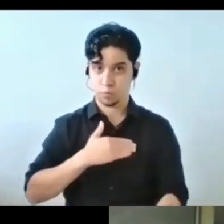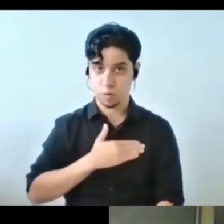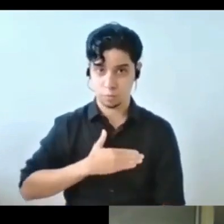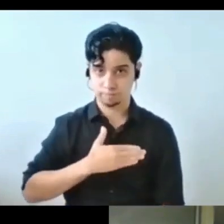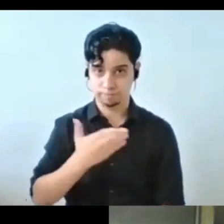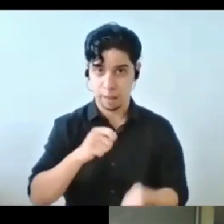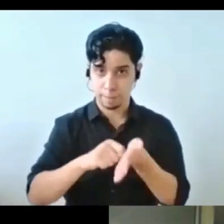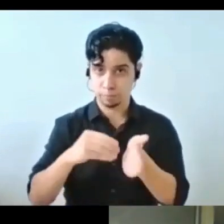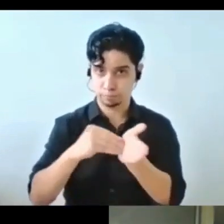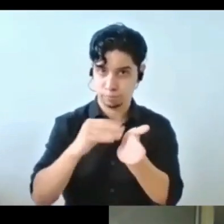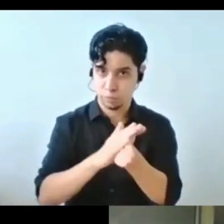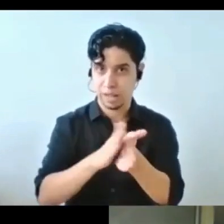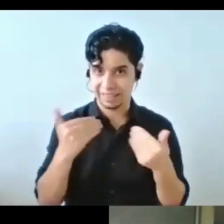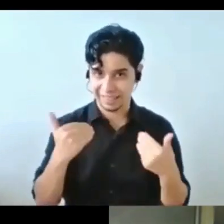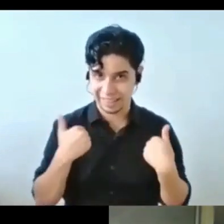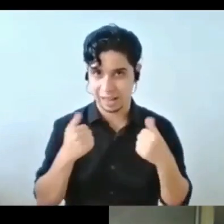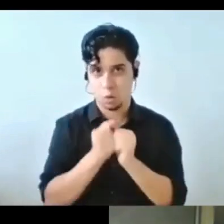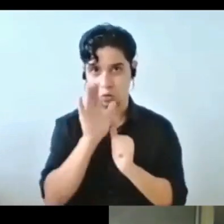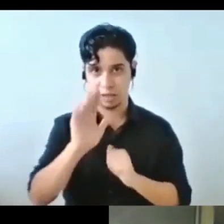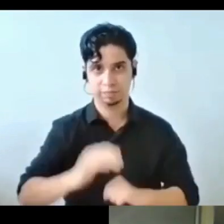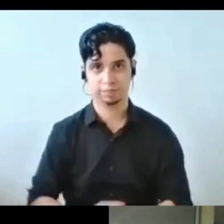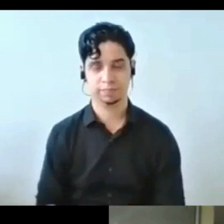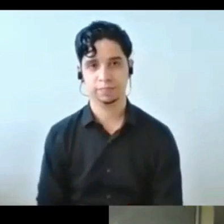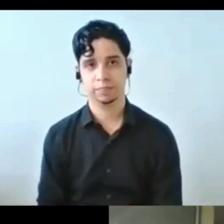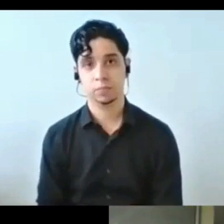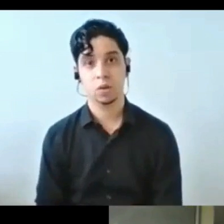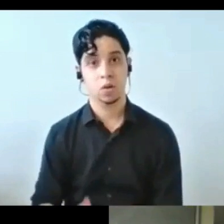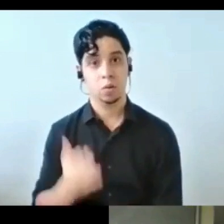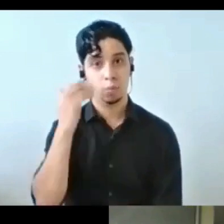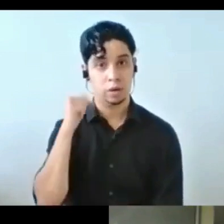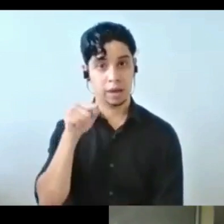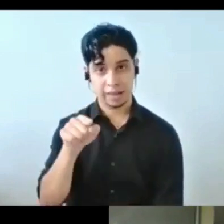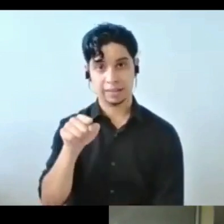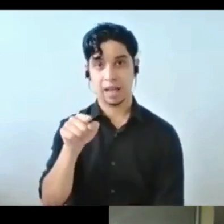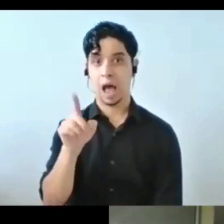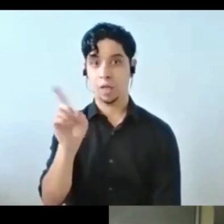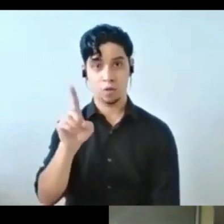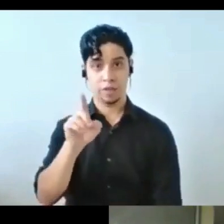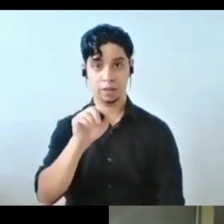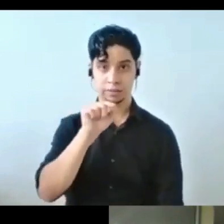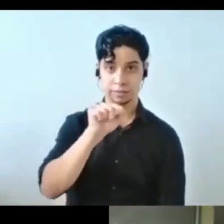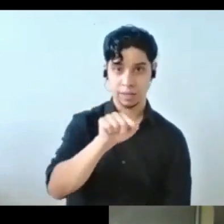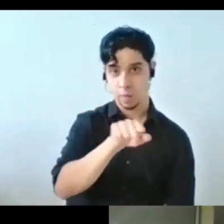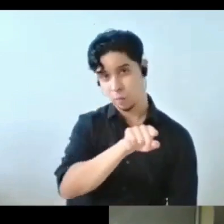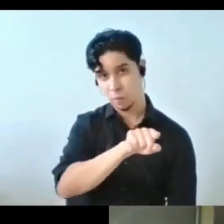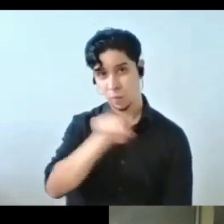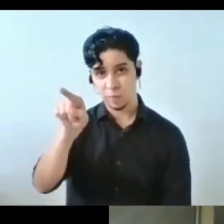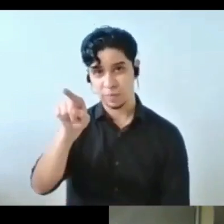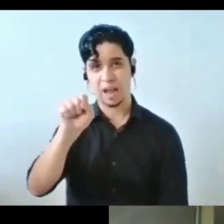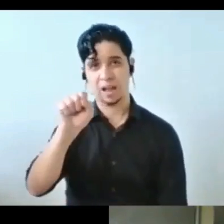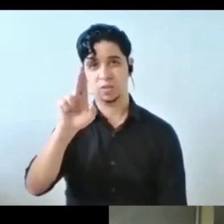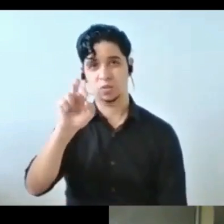apúntela y entra. Porque esa dirección también nos lleva ¿a dónde? A Suri. A